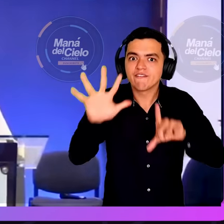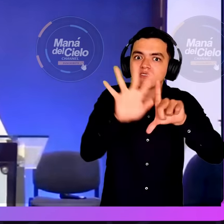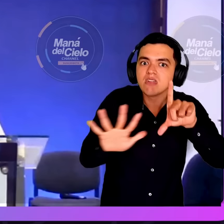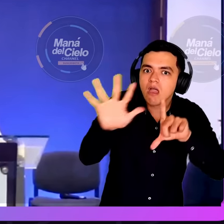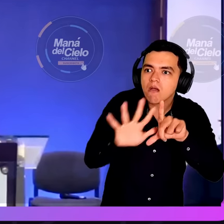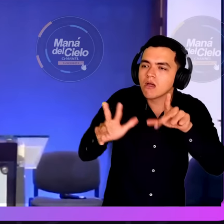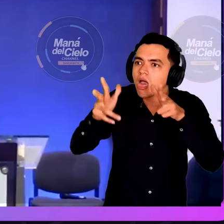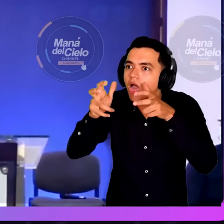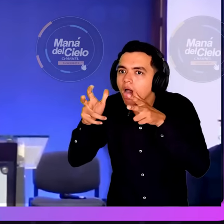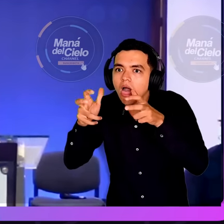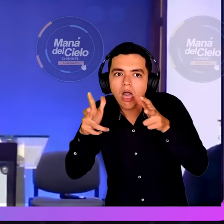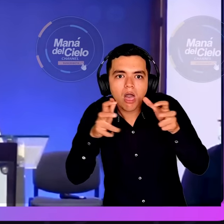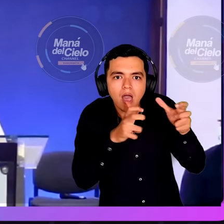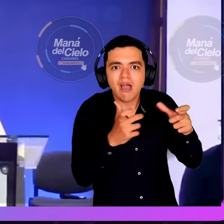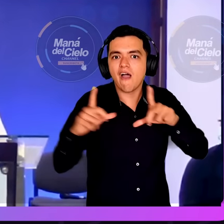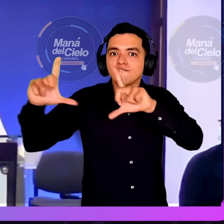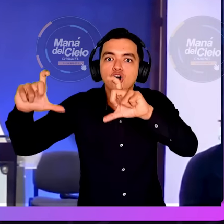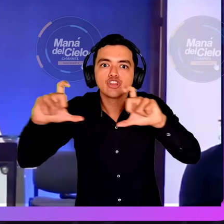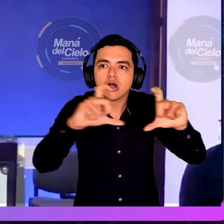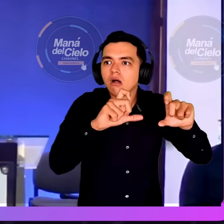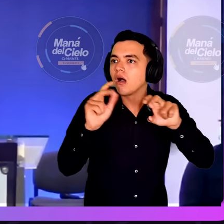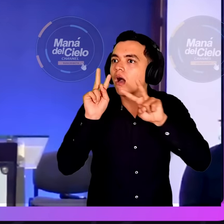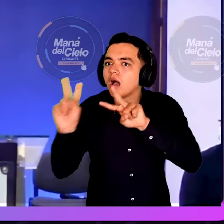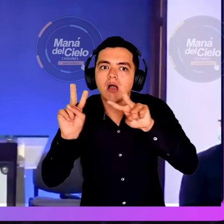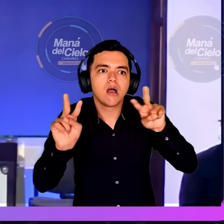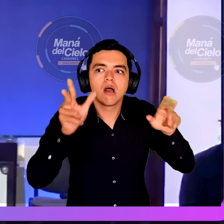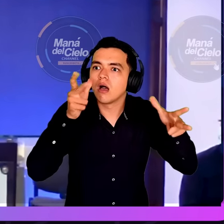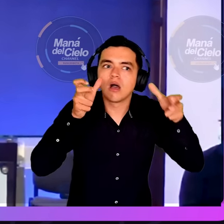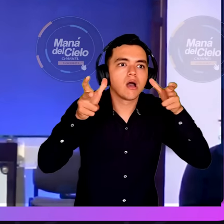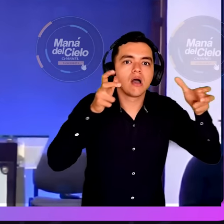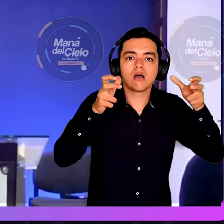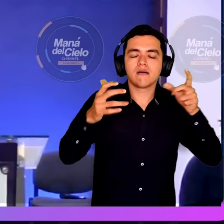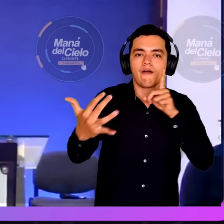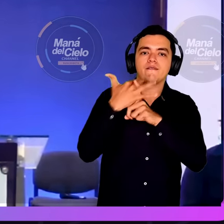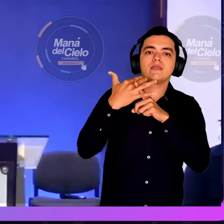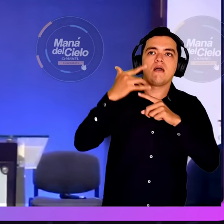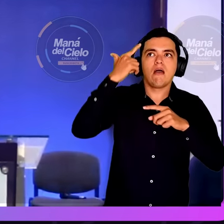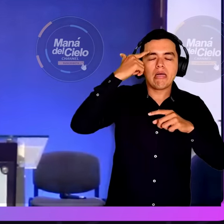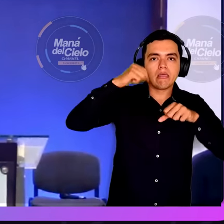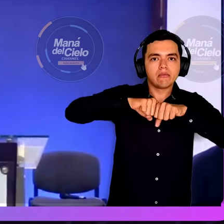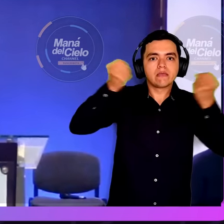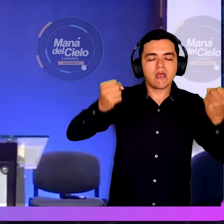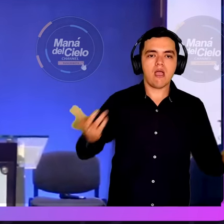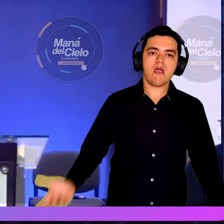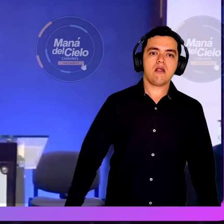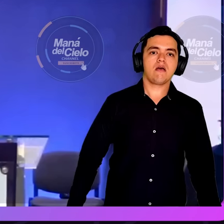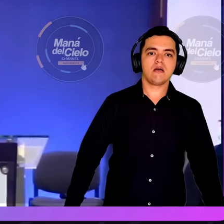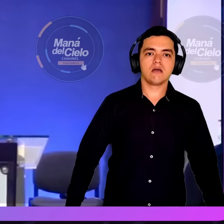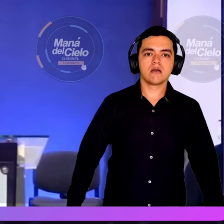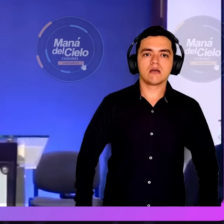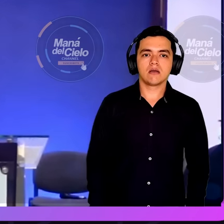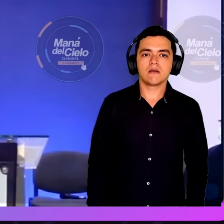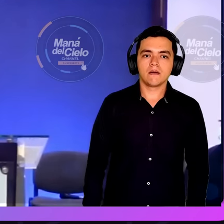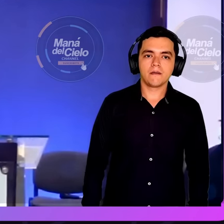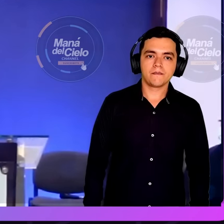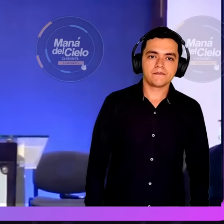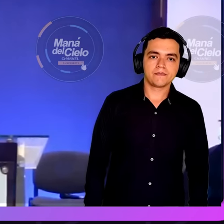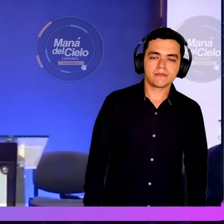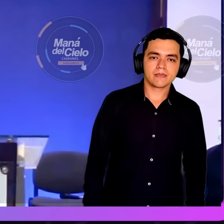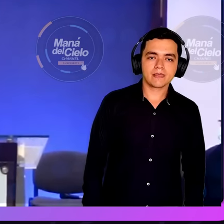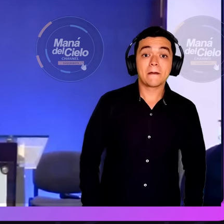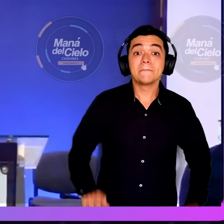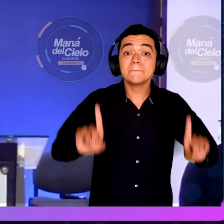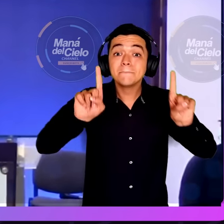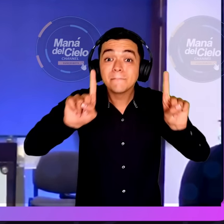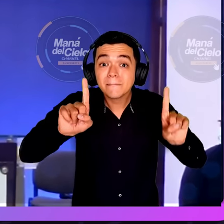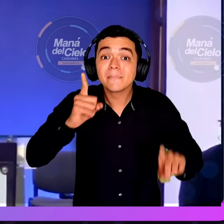Eso no es así. Mire usted cuántos están matando a sus padres. Estos días me está mostrando mi esposo, creo que fue en Suecia, no sé, algo así. Un muchacho que mató a sus padres